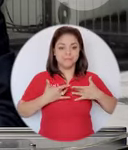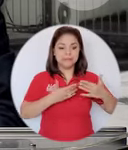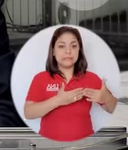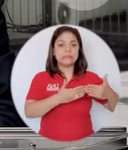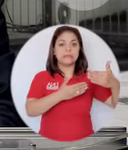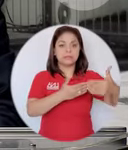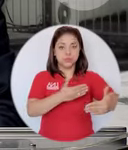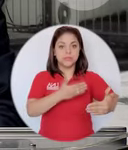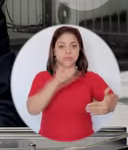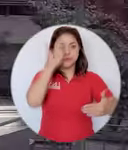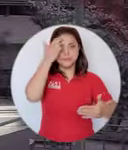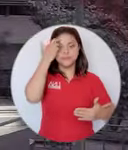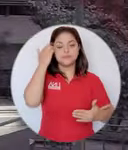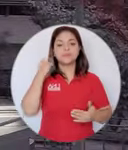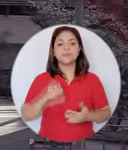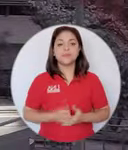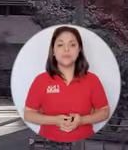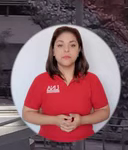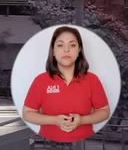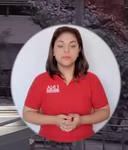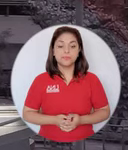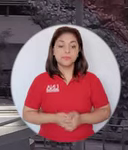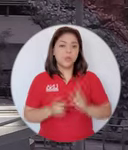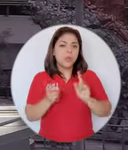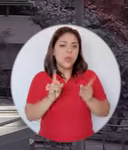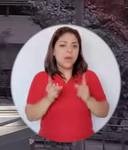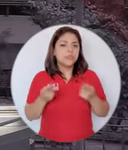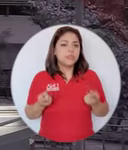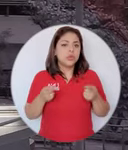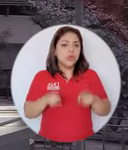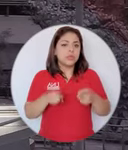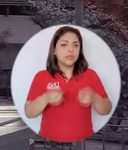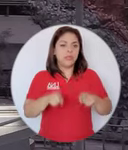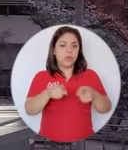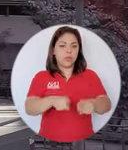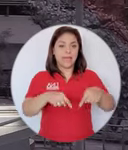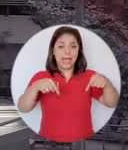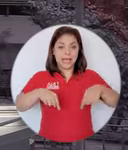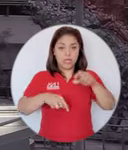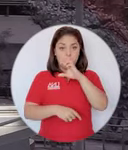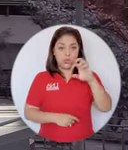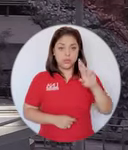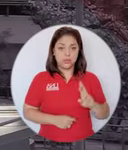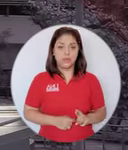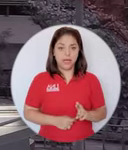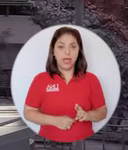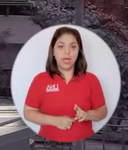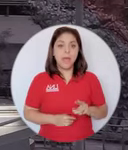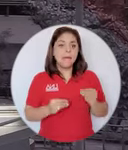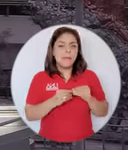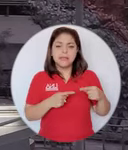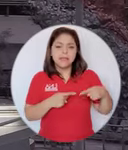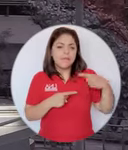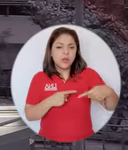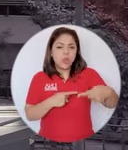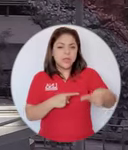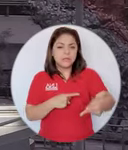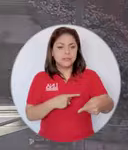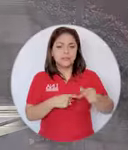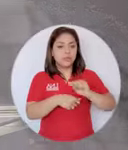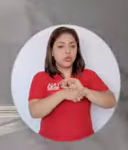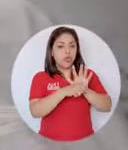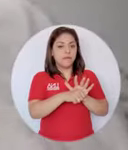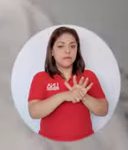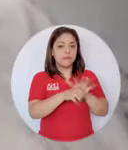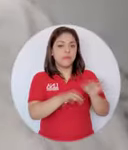presente. ¿Cuáles son las consecuencias del COVID prolongado en Costa Rica que han sido como más frecuentes que haya documentado